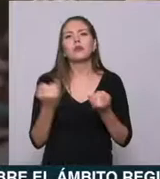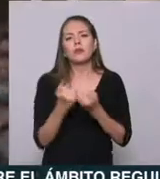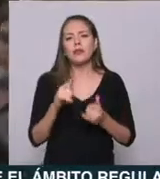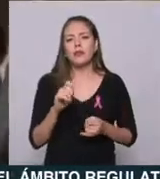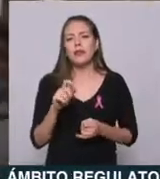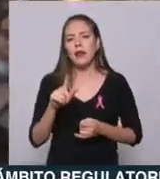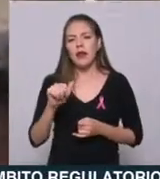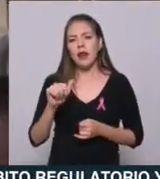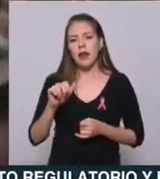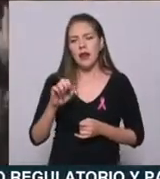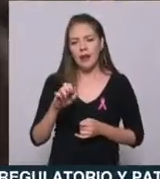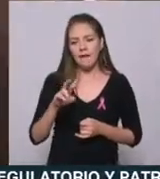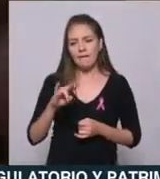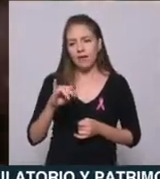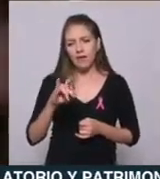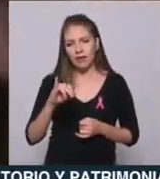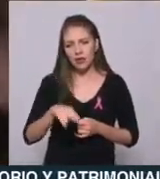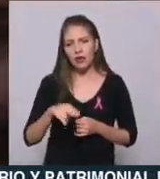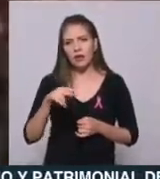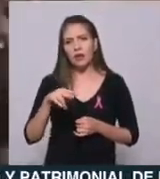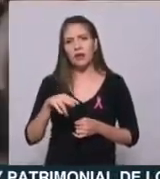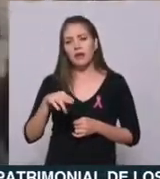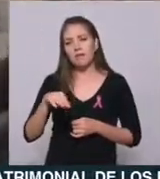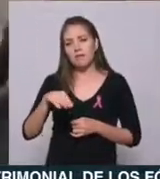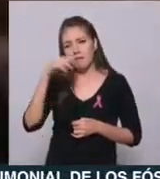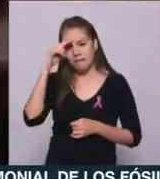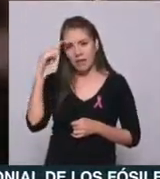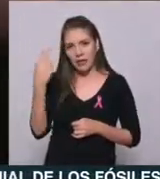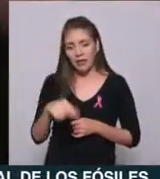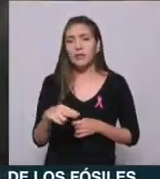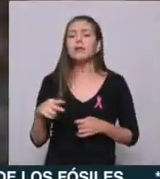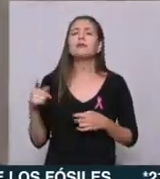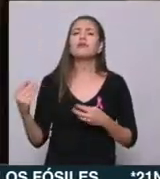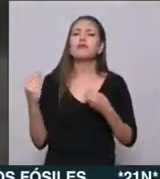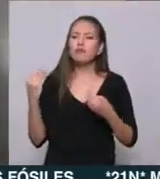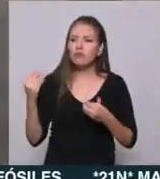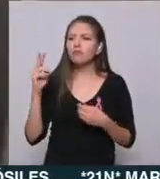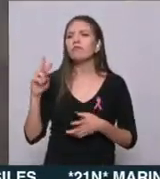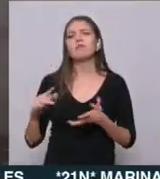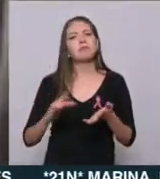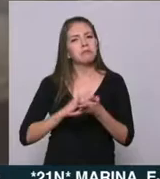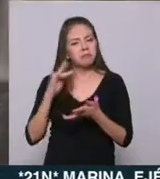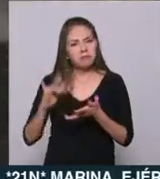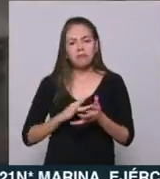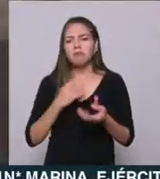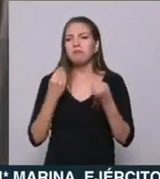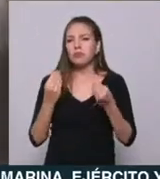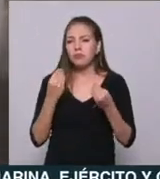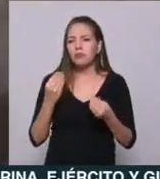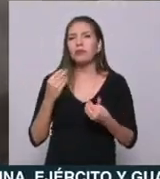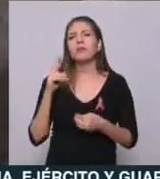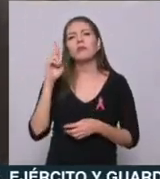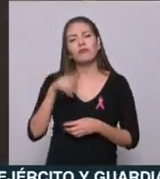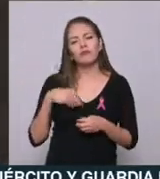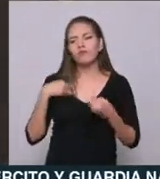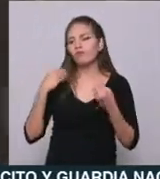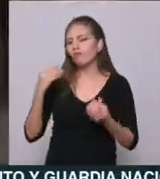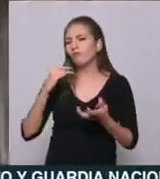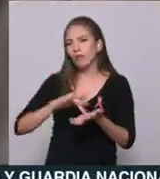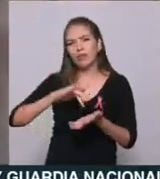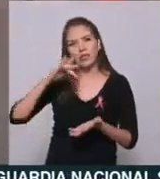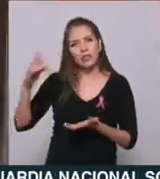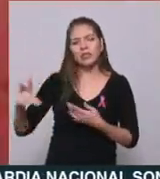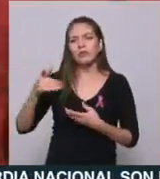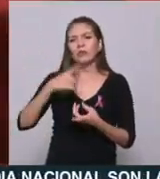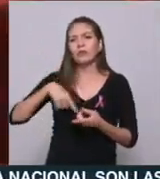que pues sí, nos han apoyado bastante, me han apoyado bastante, y de verdad pues les agradezco todo este apoyo.